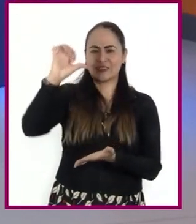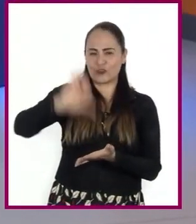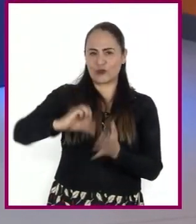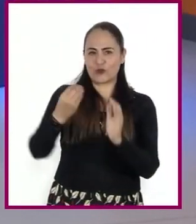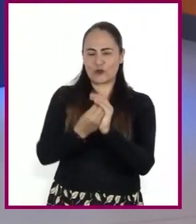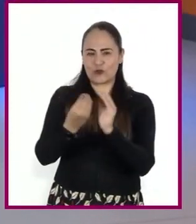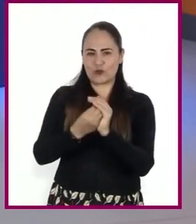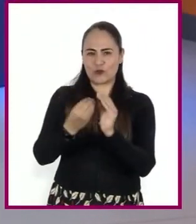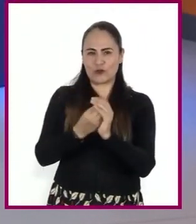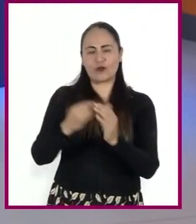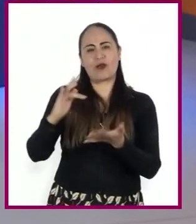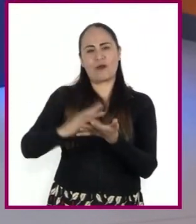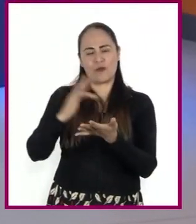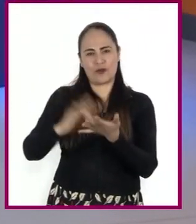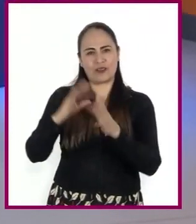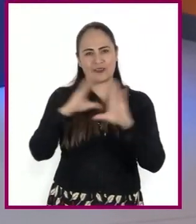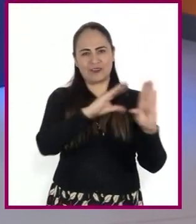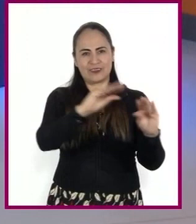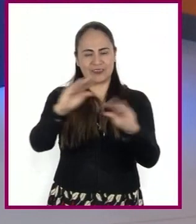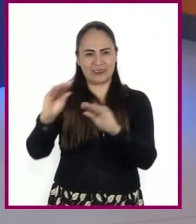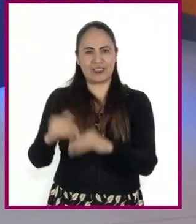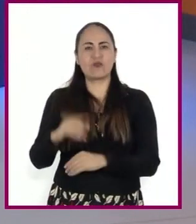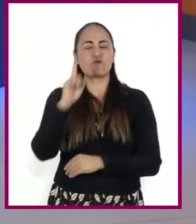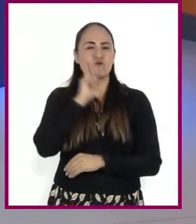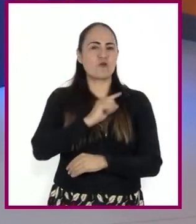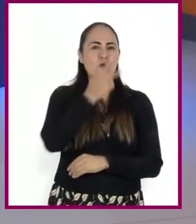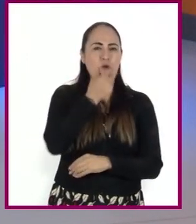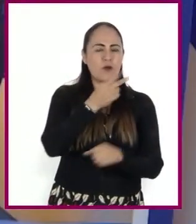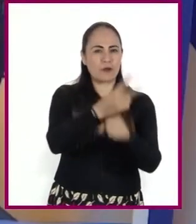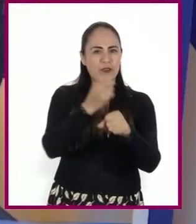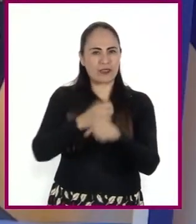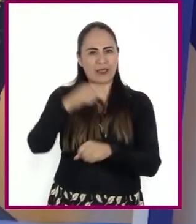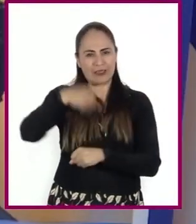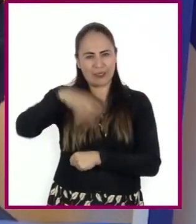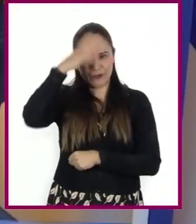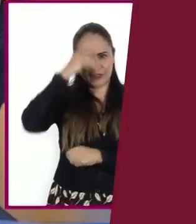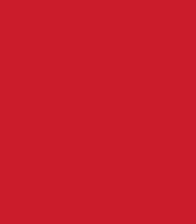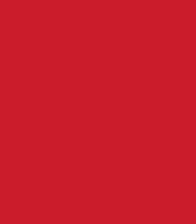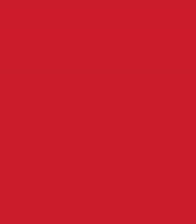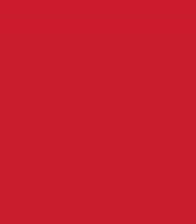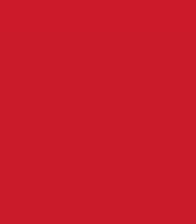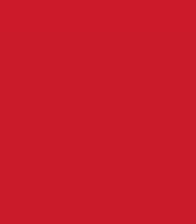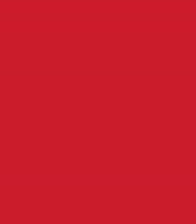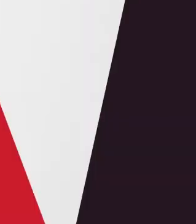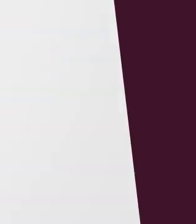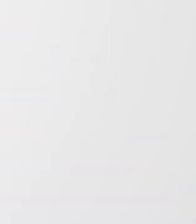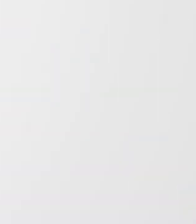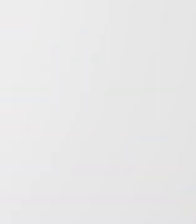hoy, maestra. Las y los invitamos a continuar con Aprende en Casa. Hasta pronto.